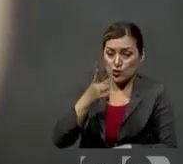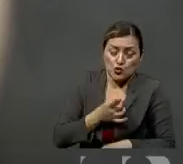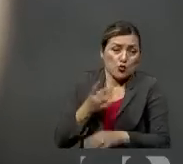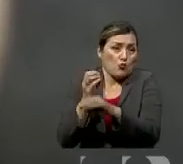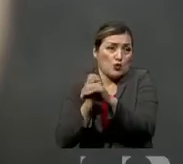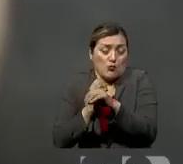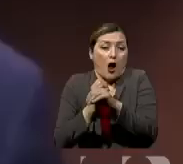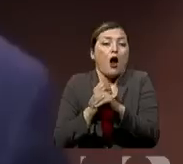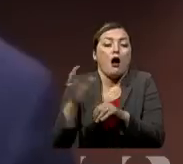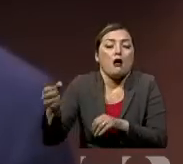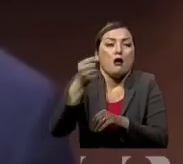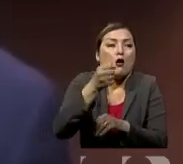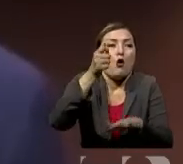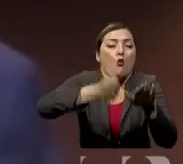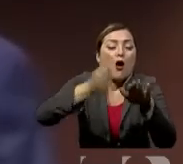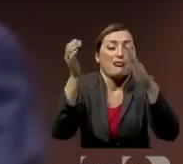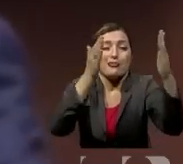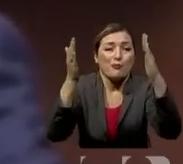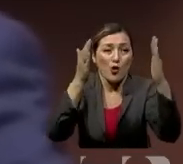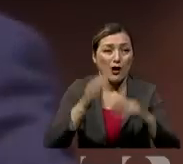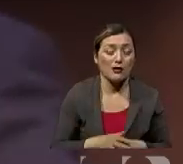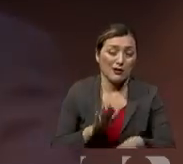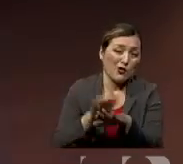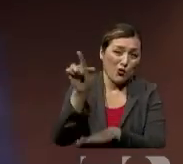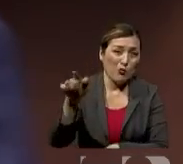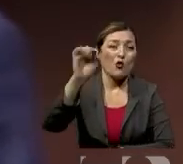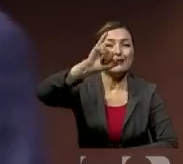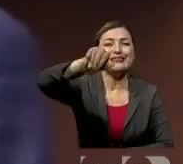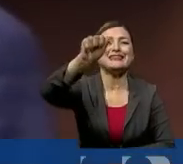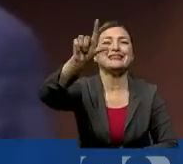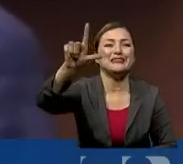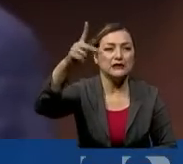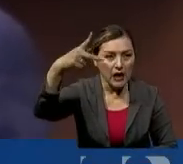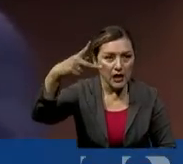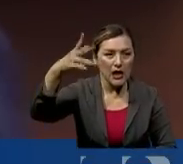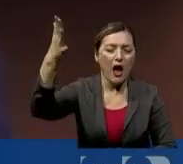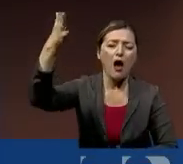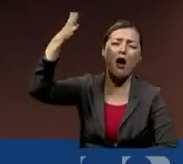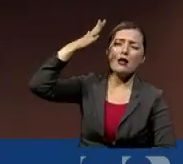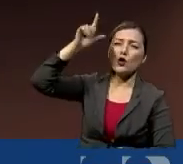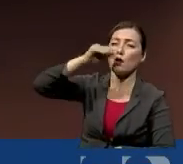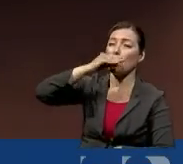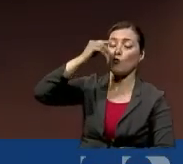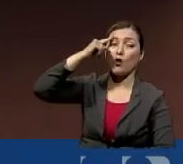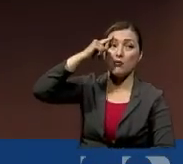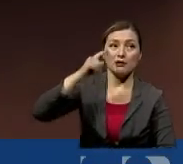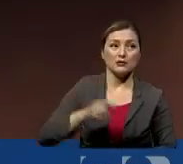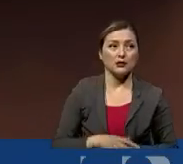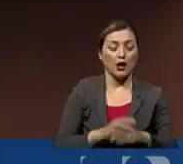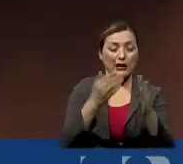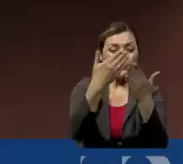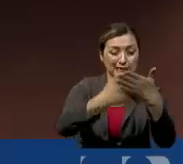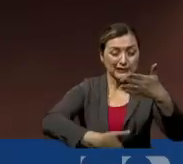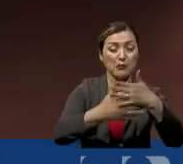designar jueces temporales. Doctor Gustavo Yalc declaró agotado el banco de elegibles que debía